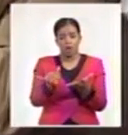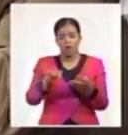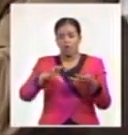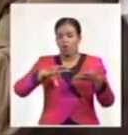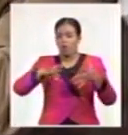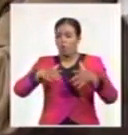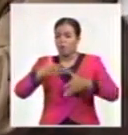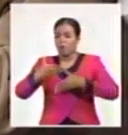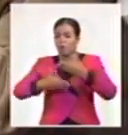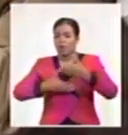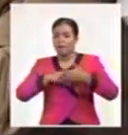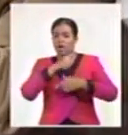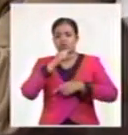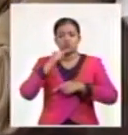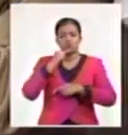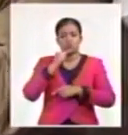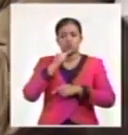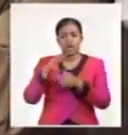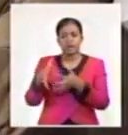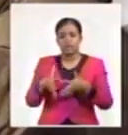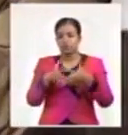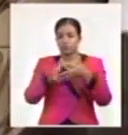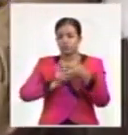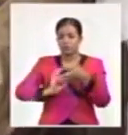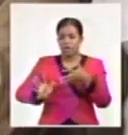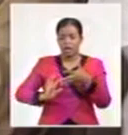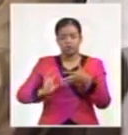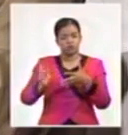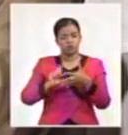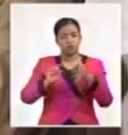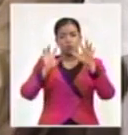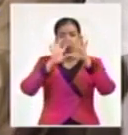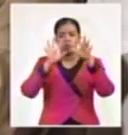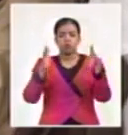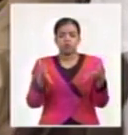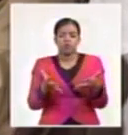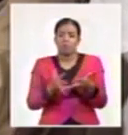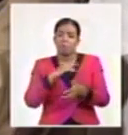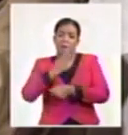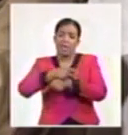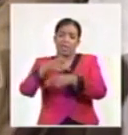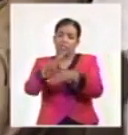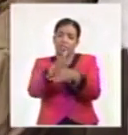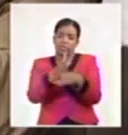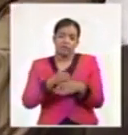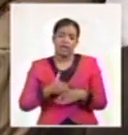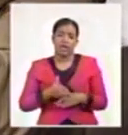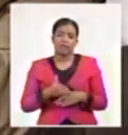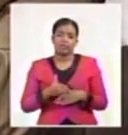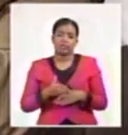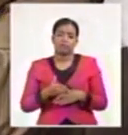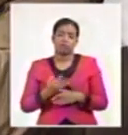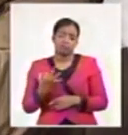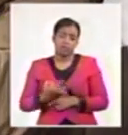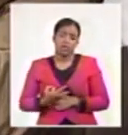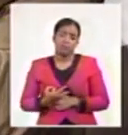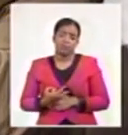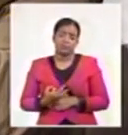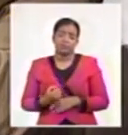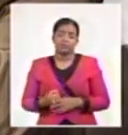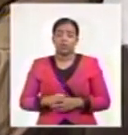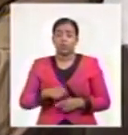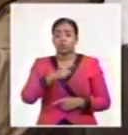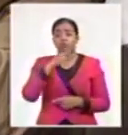Unión Soviética solamente, el mundo es multipolar, el mundo es pentagonal, la Unión Soviética y